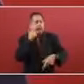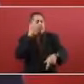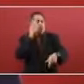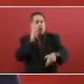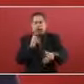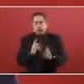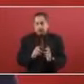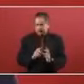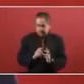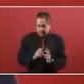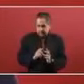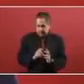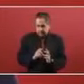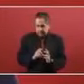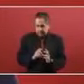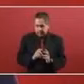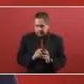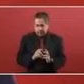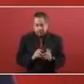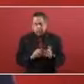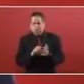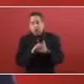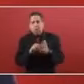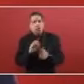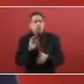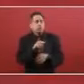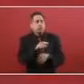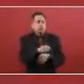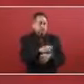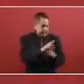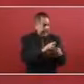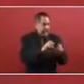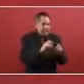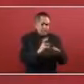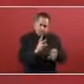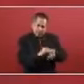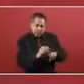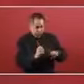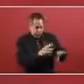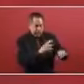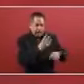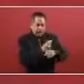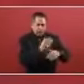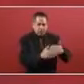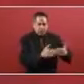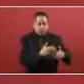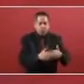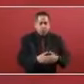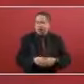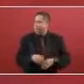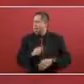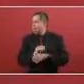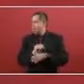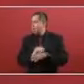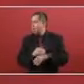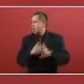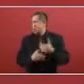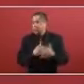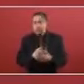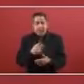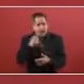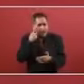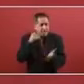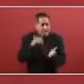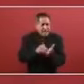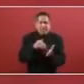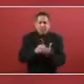a dejar de impedir la obra y va pasando el tiempo, estamos hablando de miles